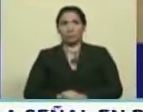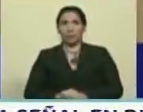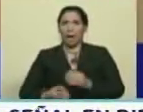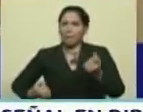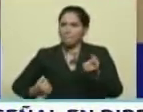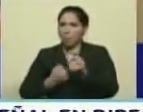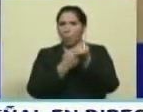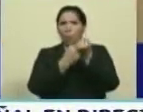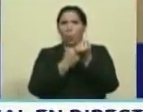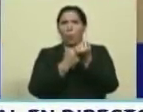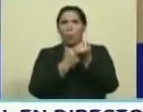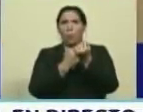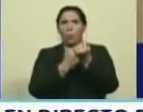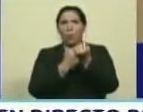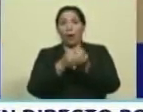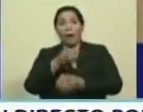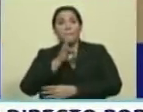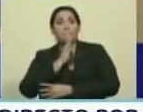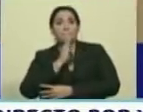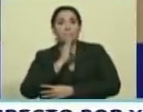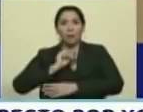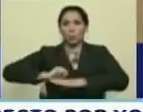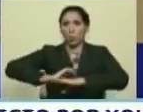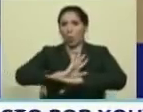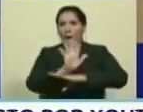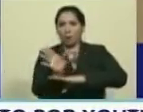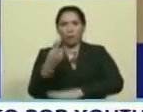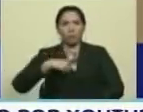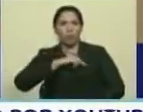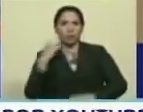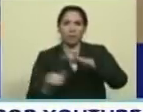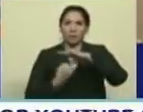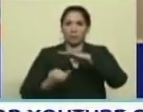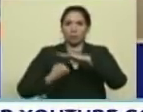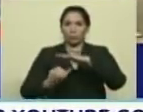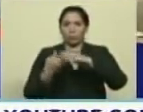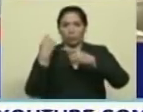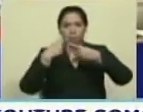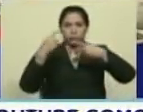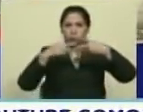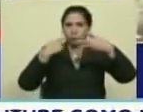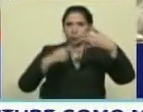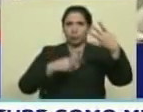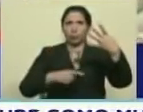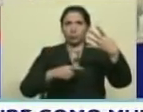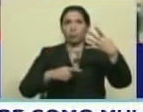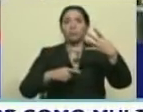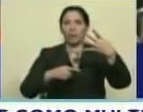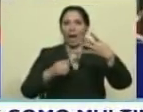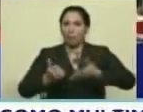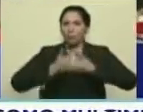apoyo al Banco del ALBA y nuestras instituciones que son instrumentos para ayudar a los países.